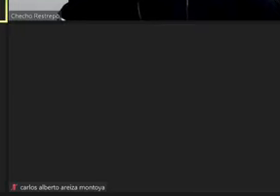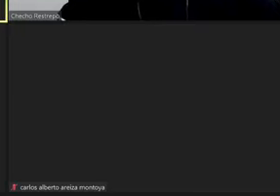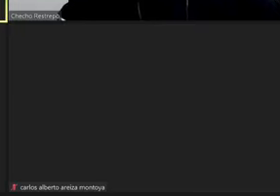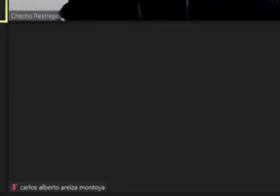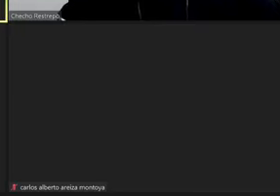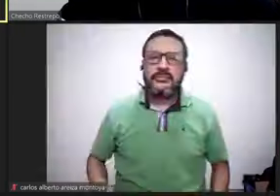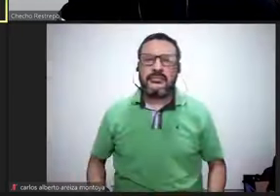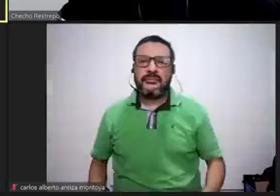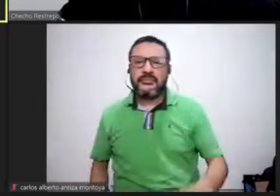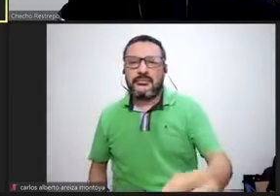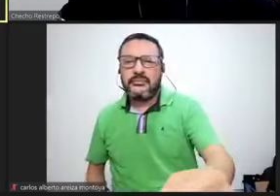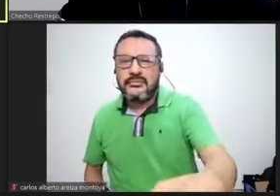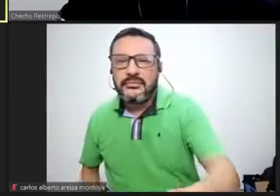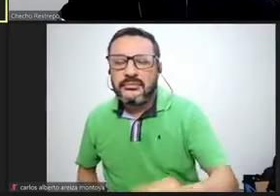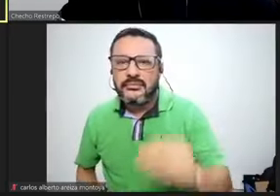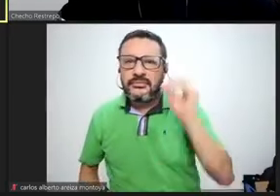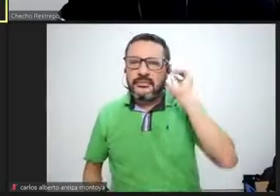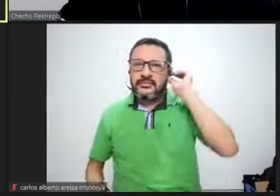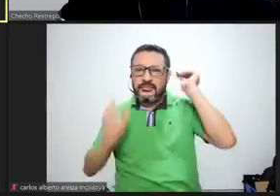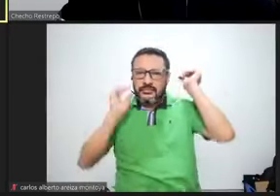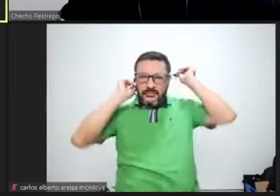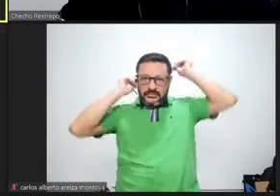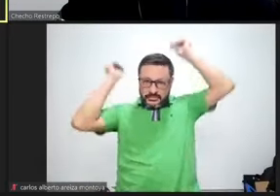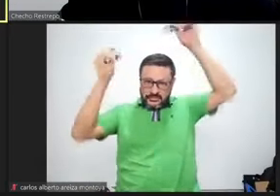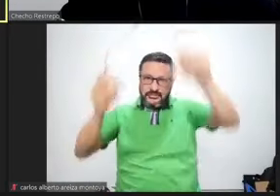significativos desde muy pequeña.